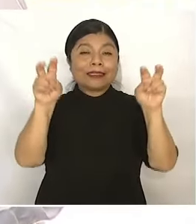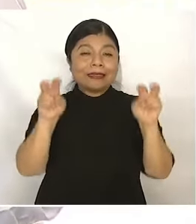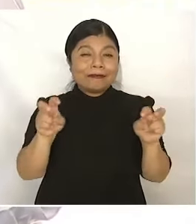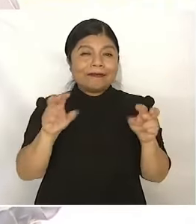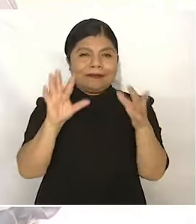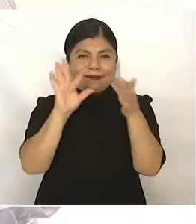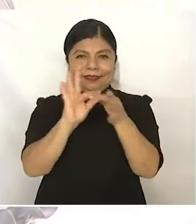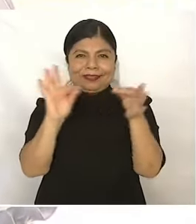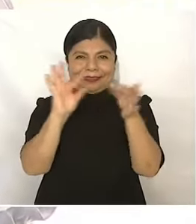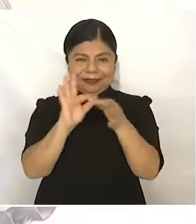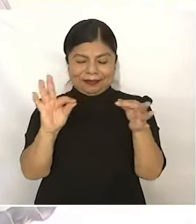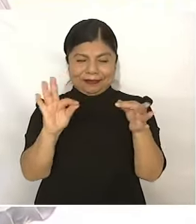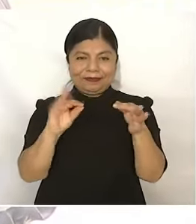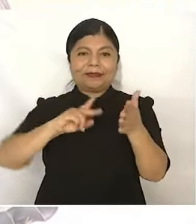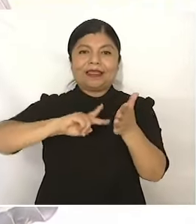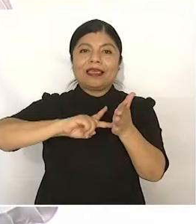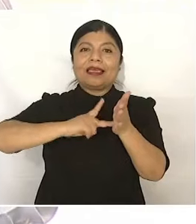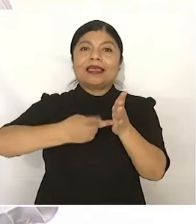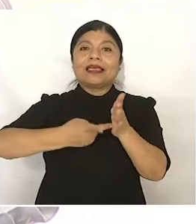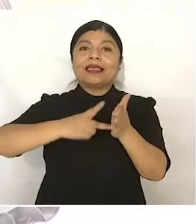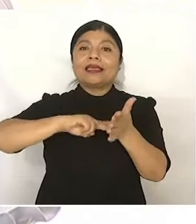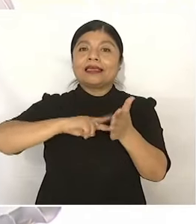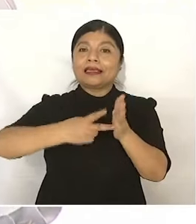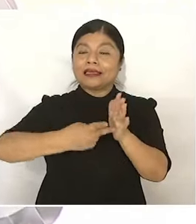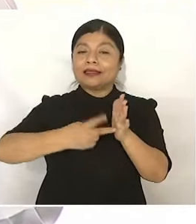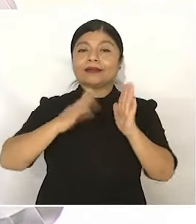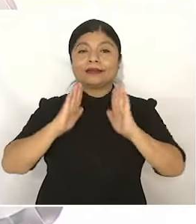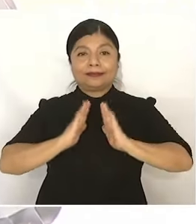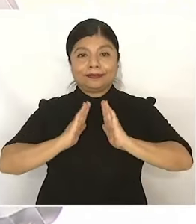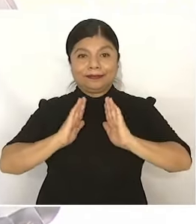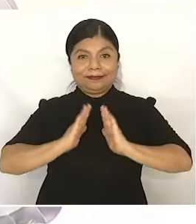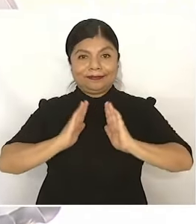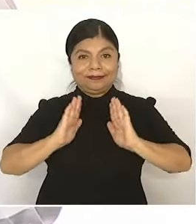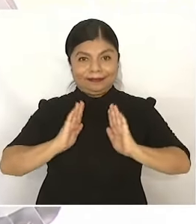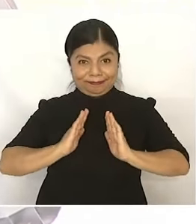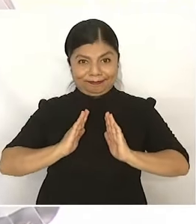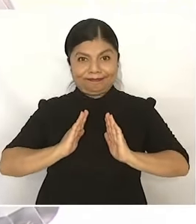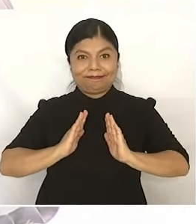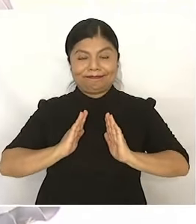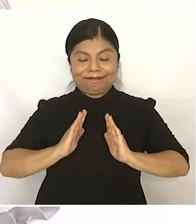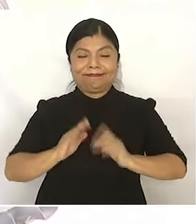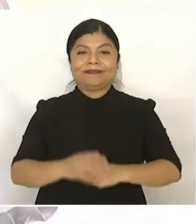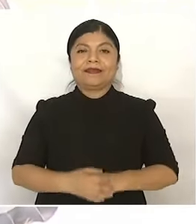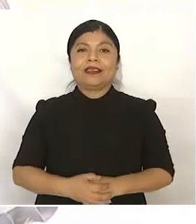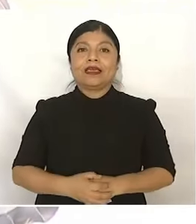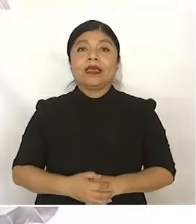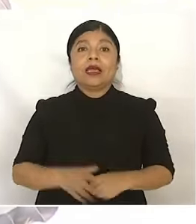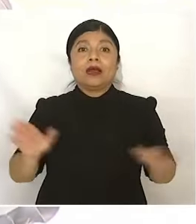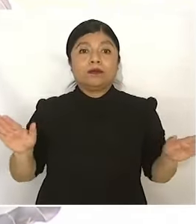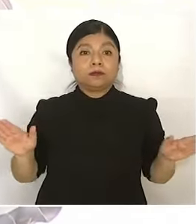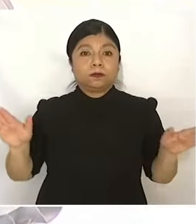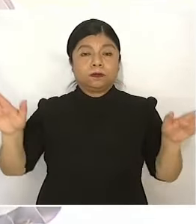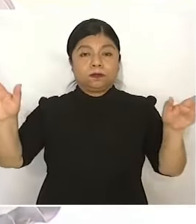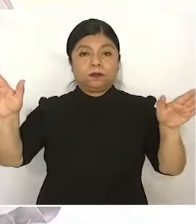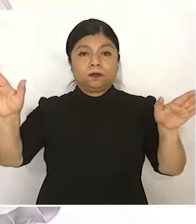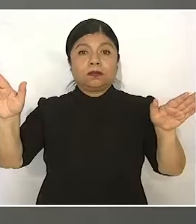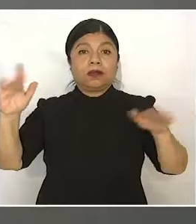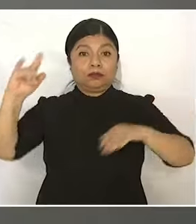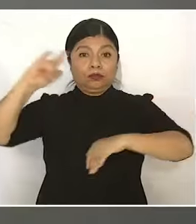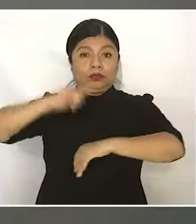yo, los ingenieros militares. Construir un aeropuerto como el de